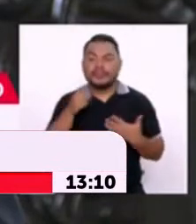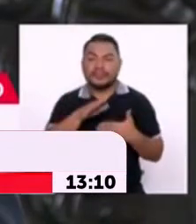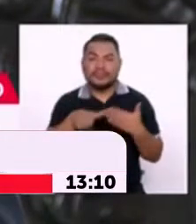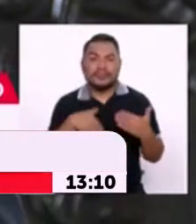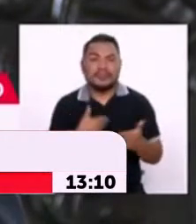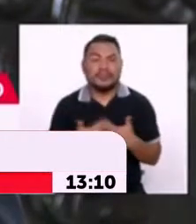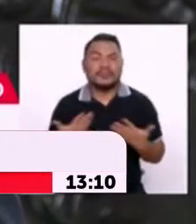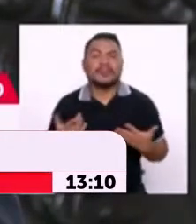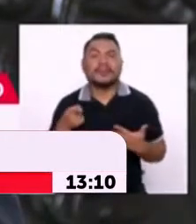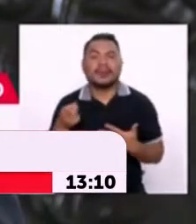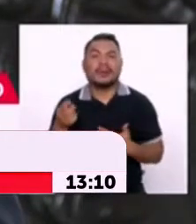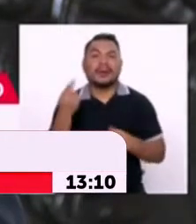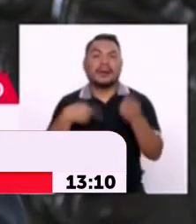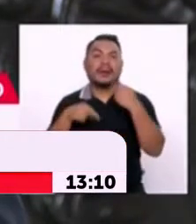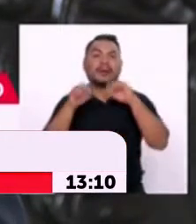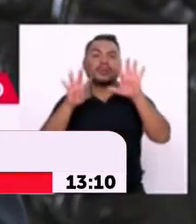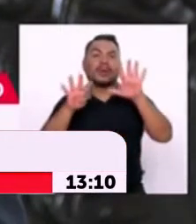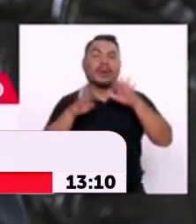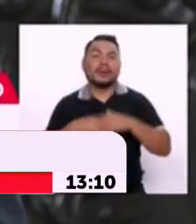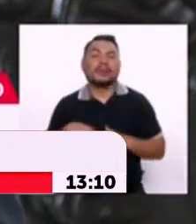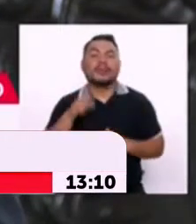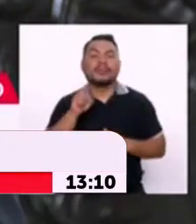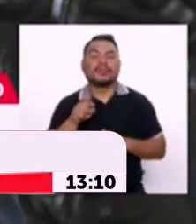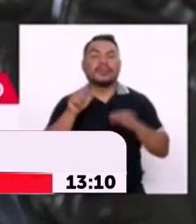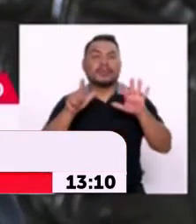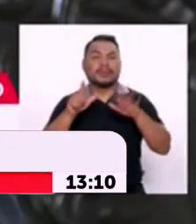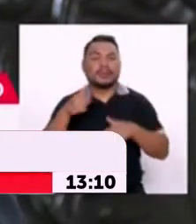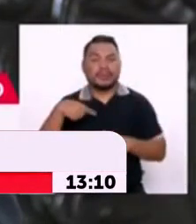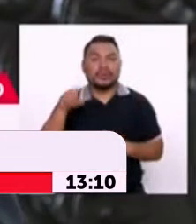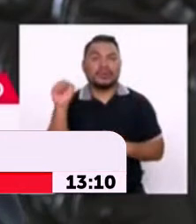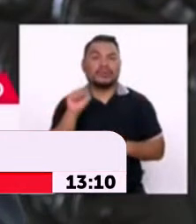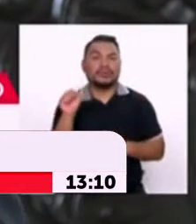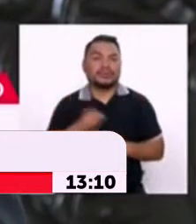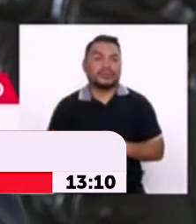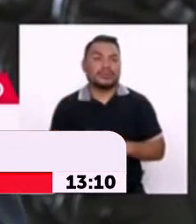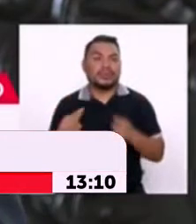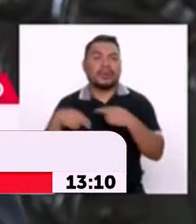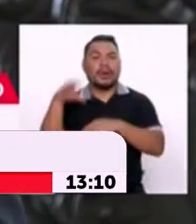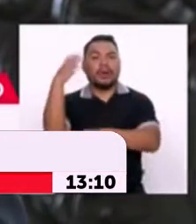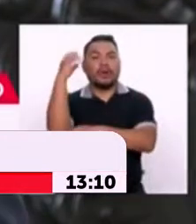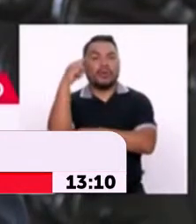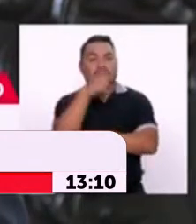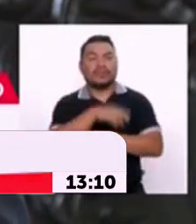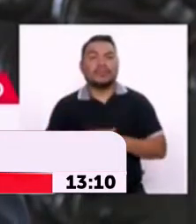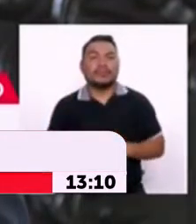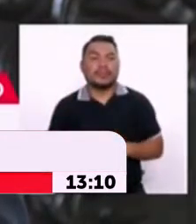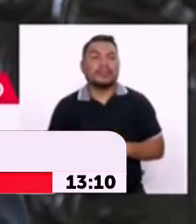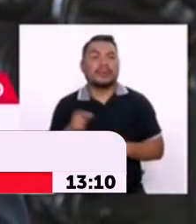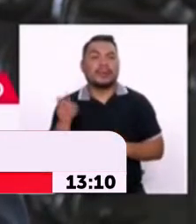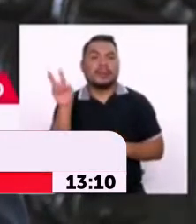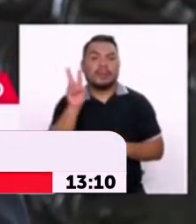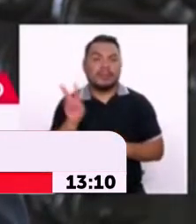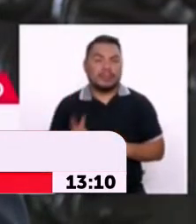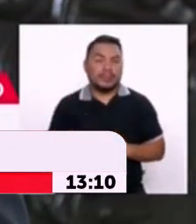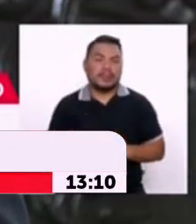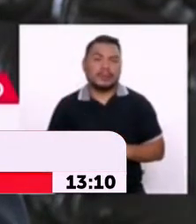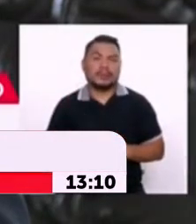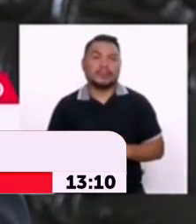el desvío y el retorno de 9.7 millones de soles a Colombia y a